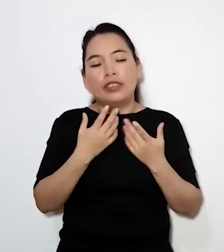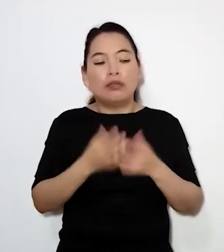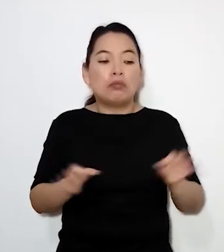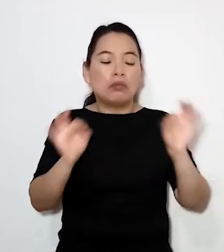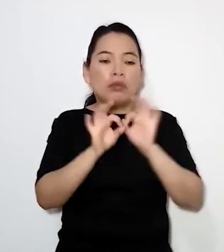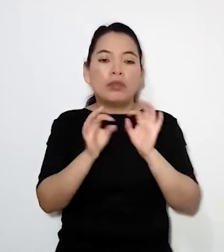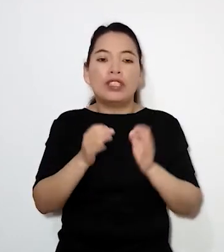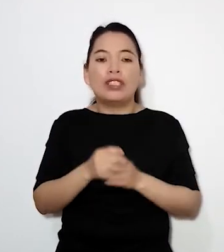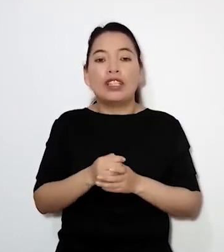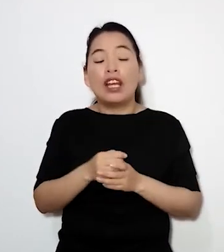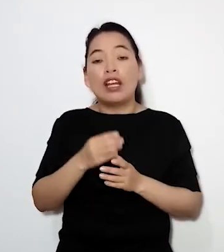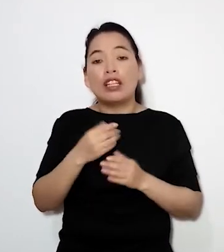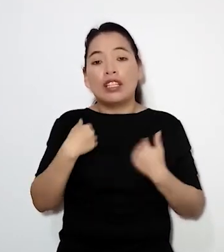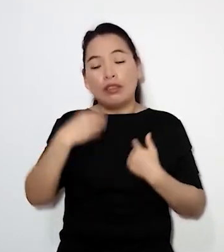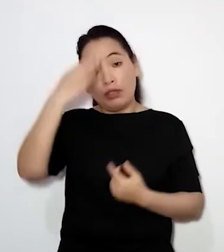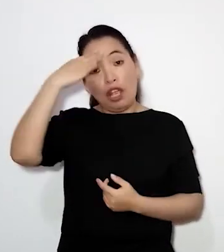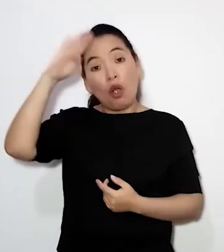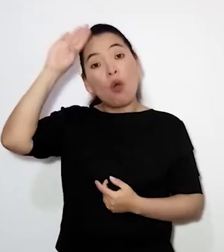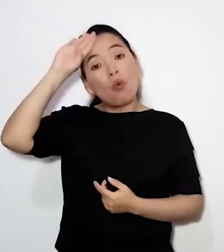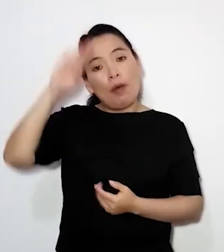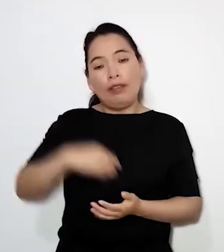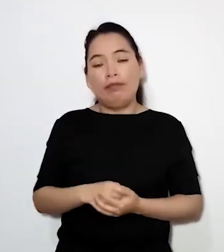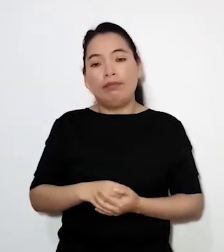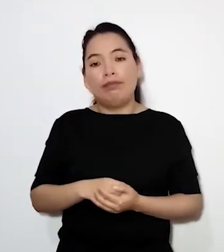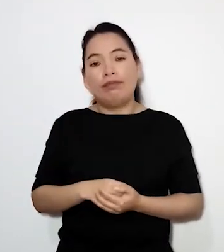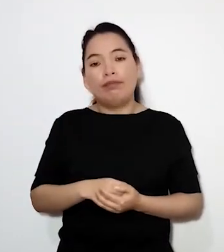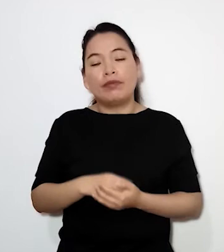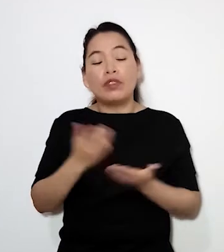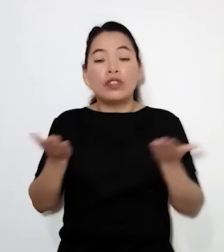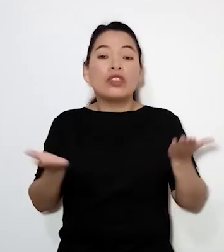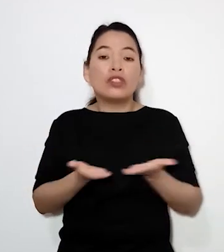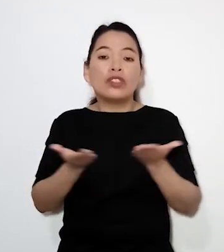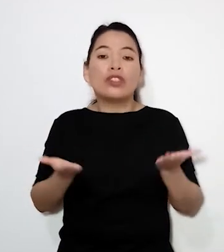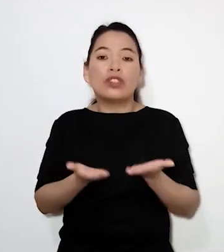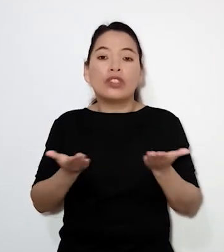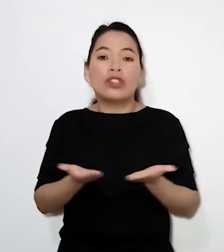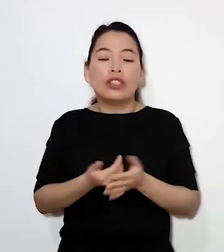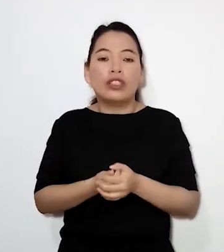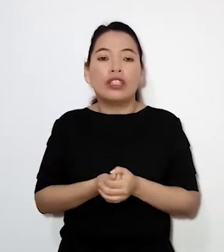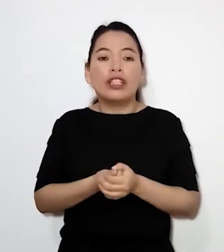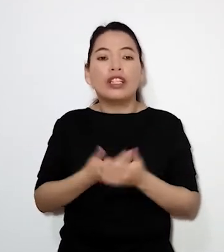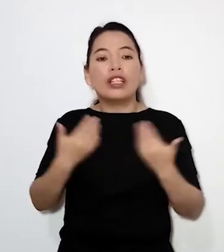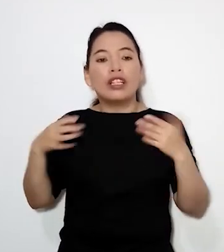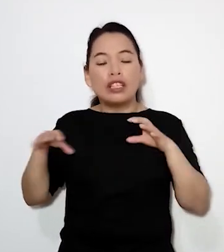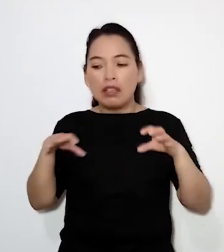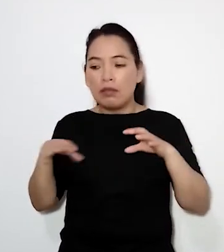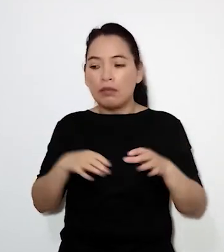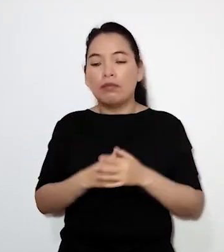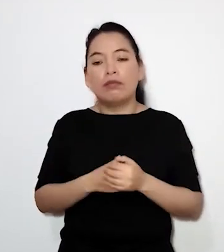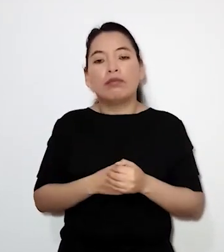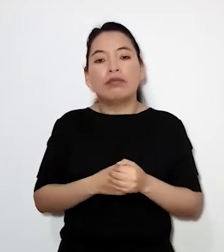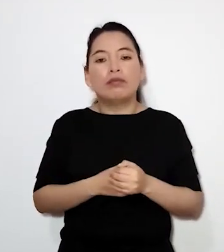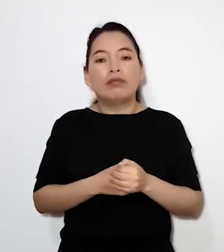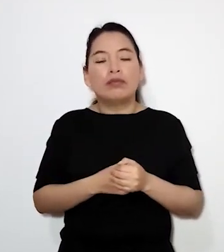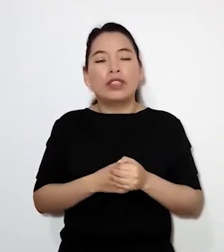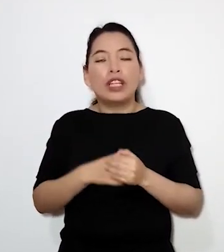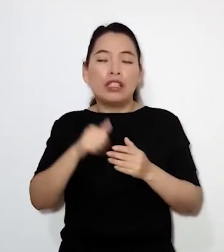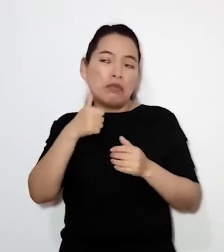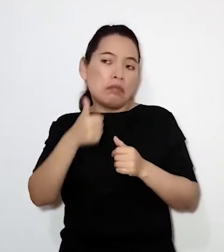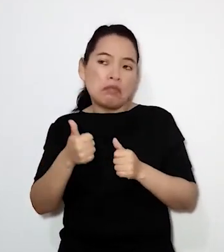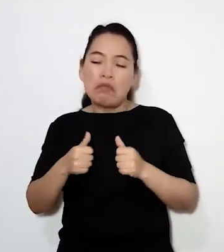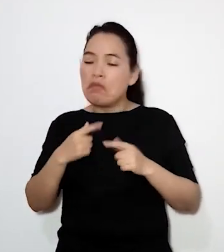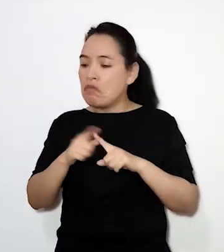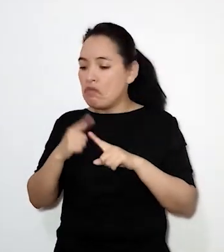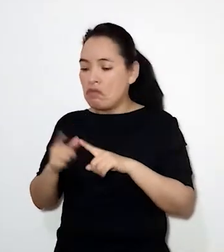¿no? Donde se ha formado a las y los docentes para poder trabajar con